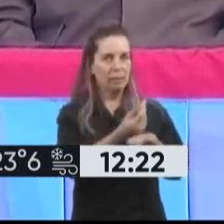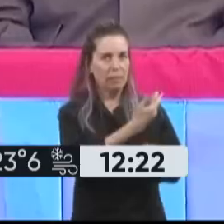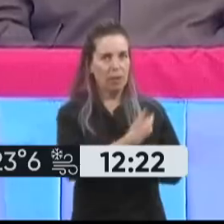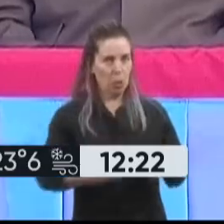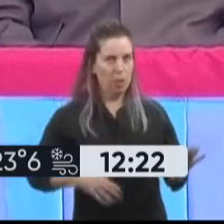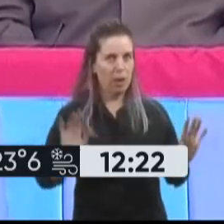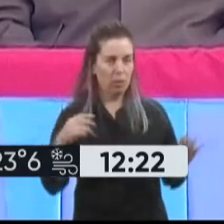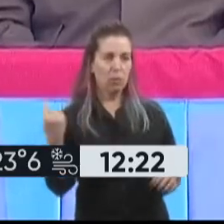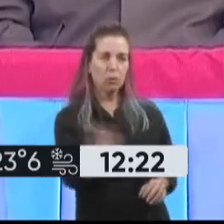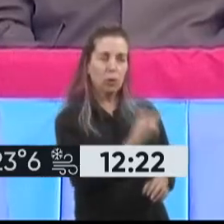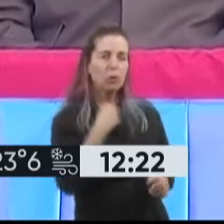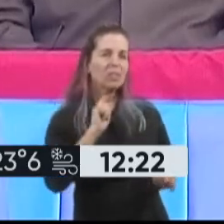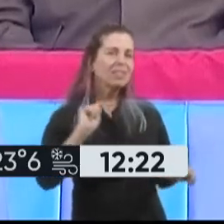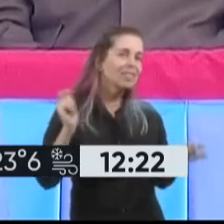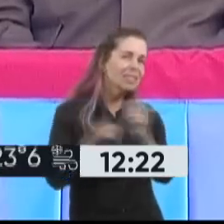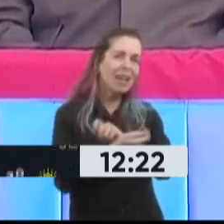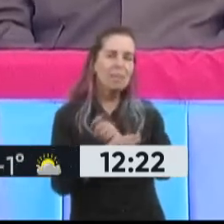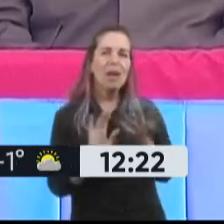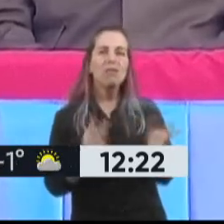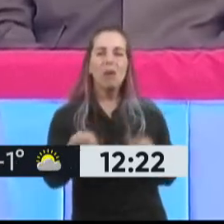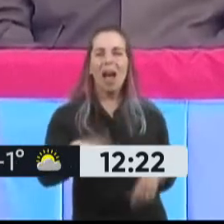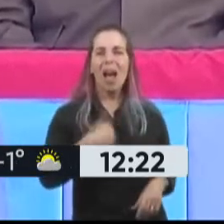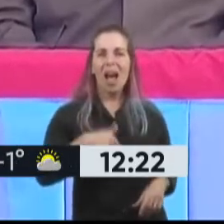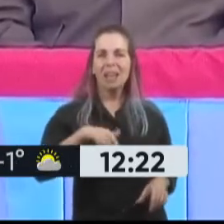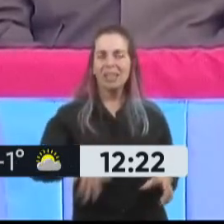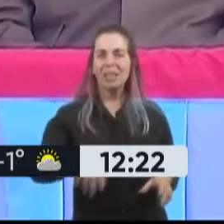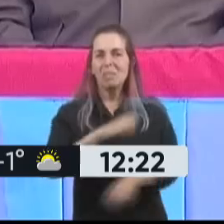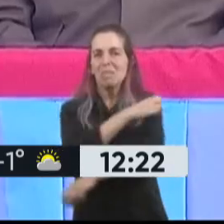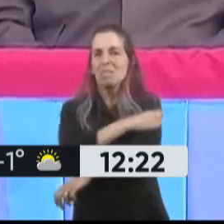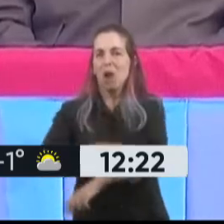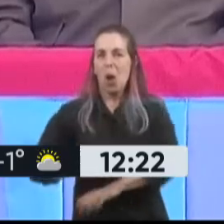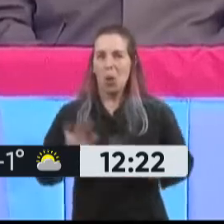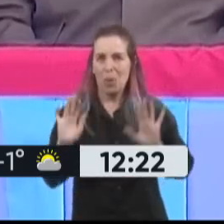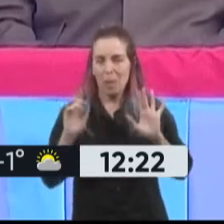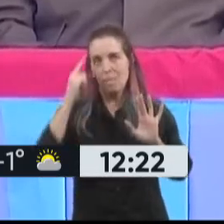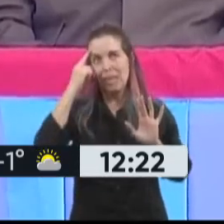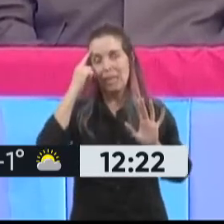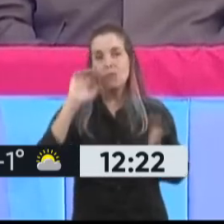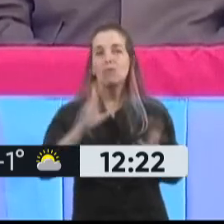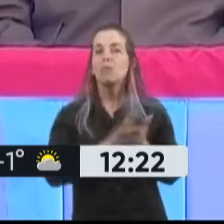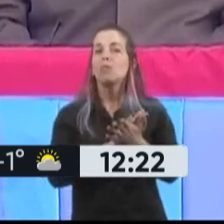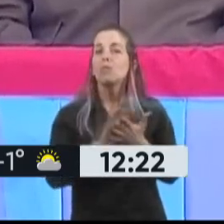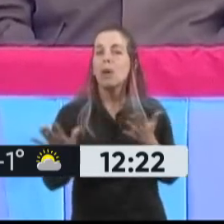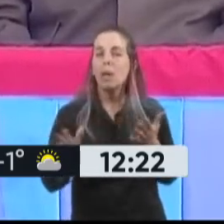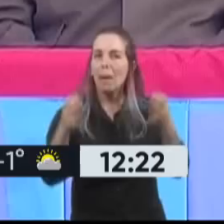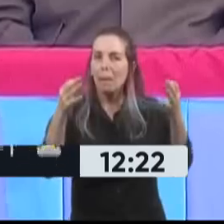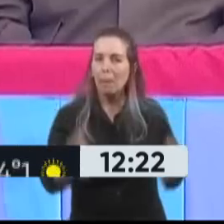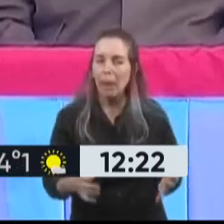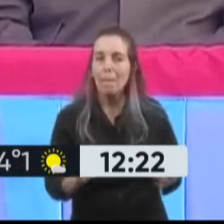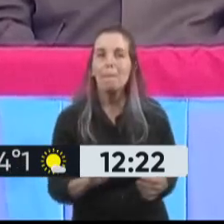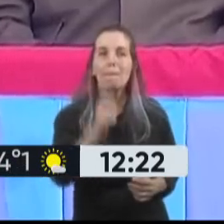queremos cambiar es este modelo de país empobrecedor. Y para que el nuevo modelo sea exitoso, debe ser antes que